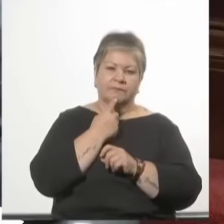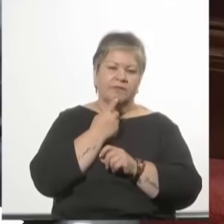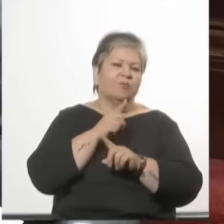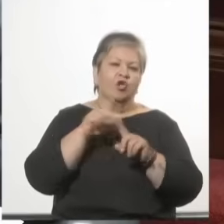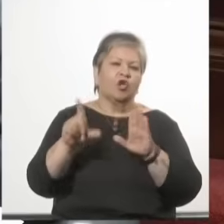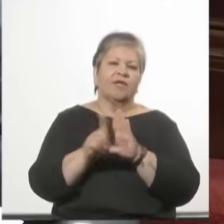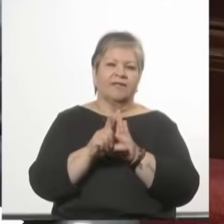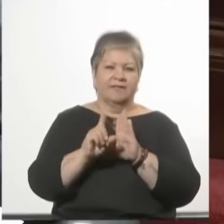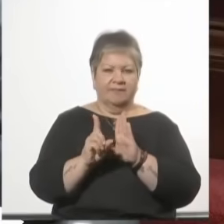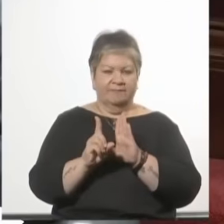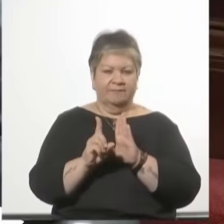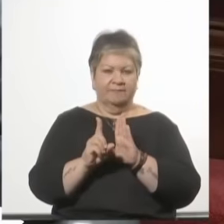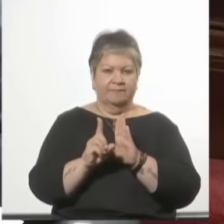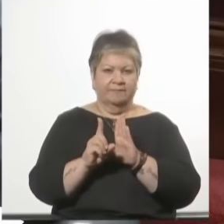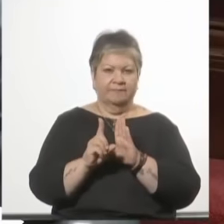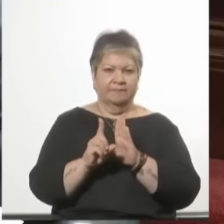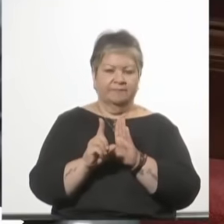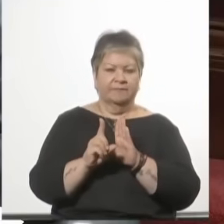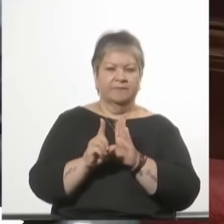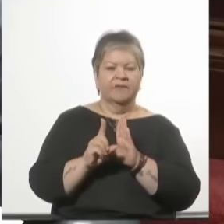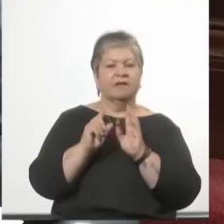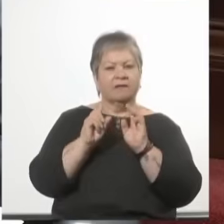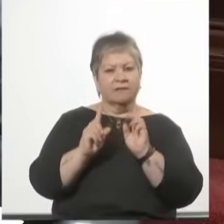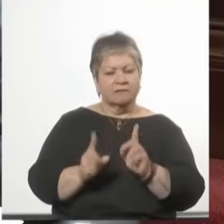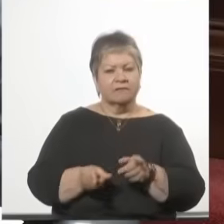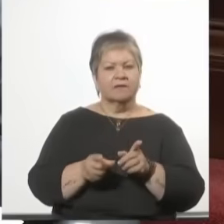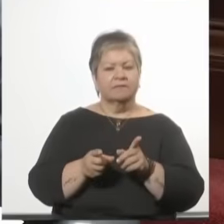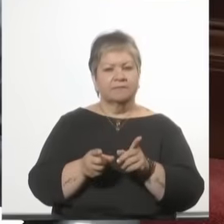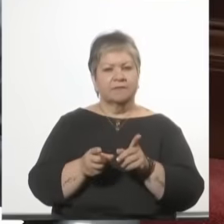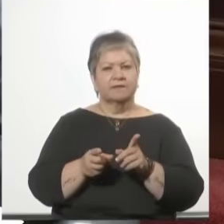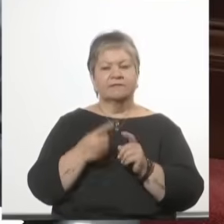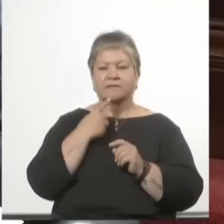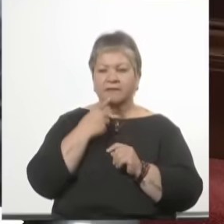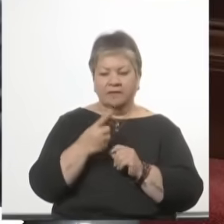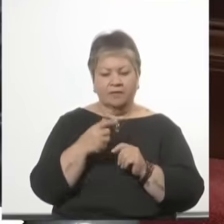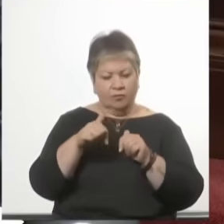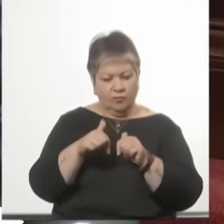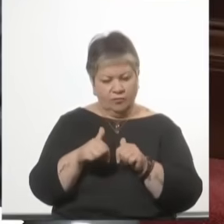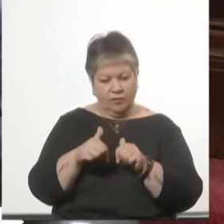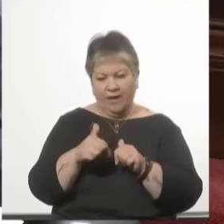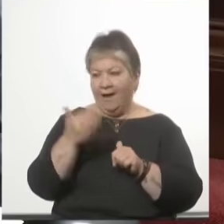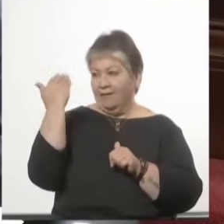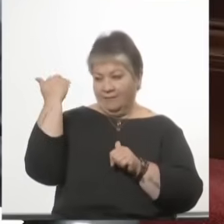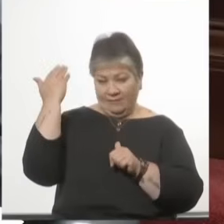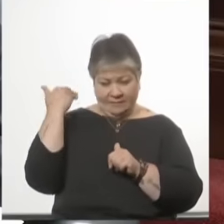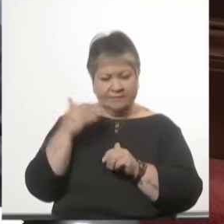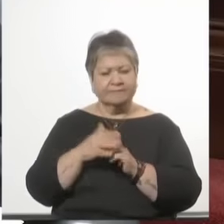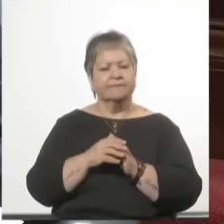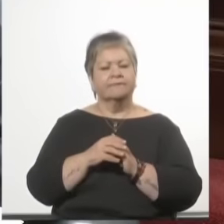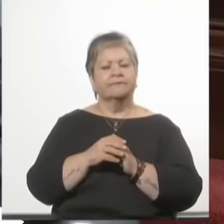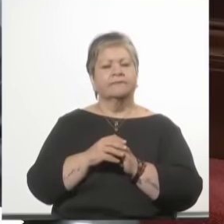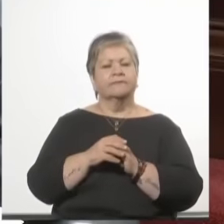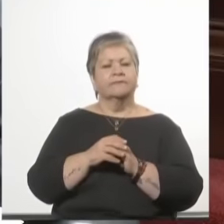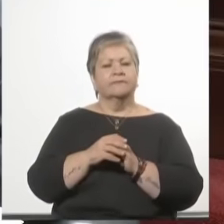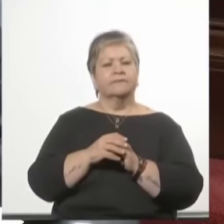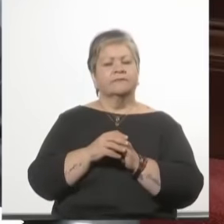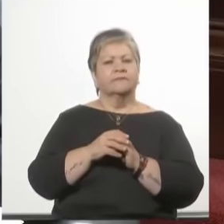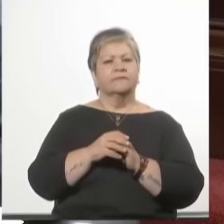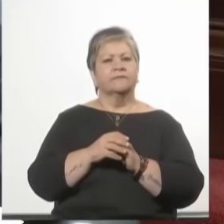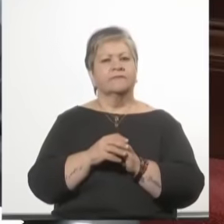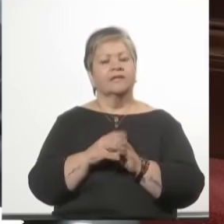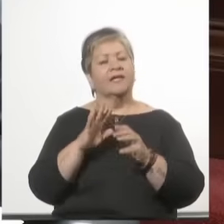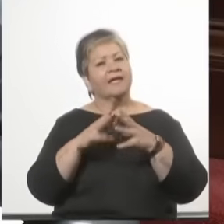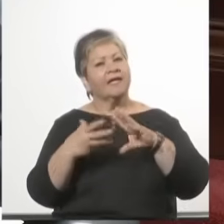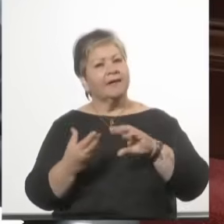ilegítimas. También se ha sostenido, no en el día de hoy, pero con anterioridad, que el